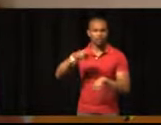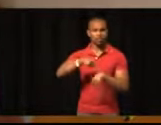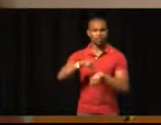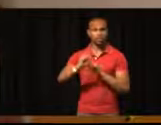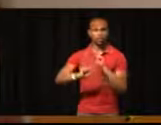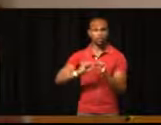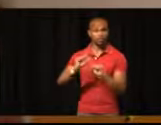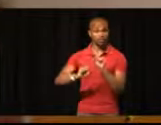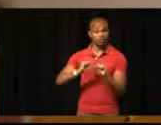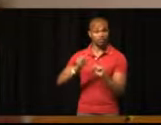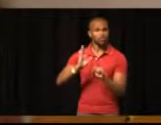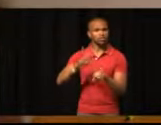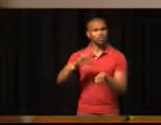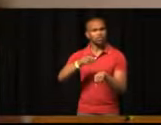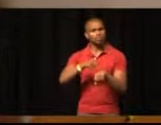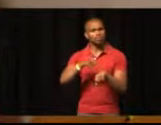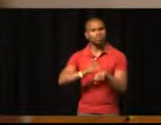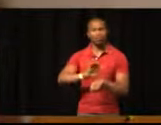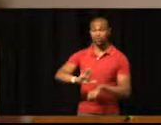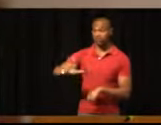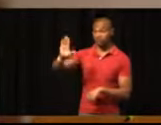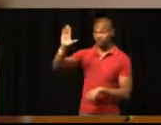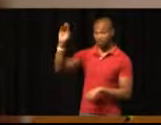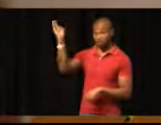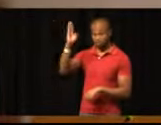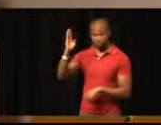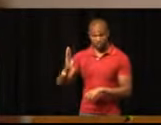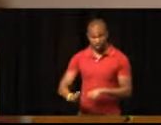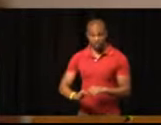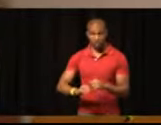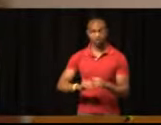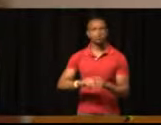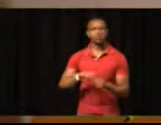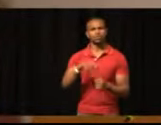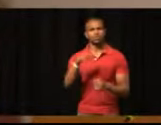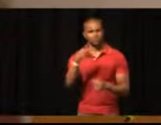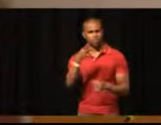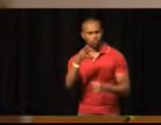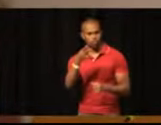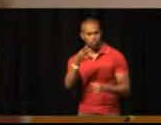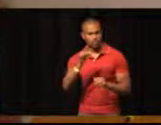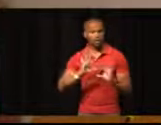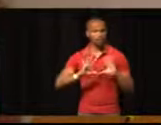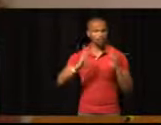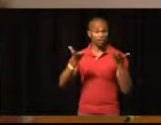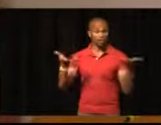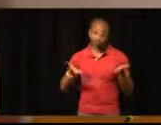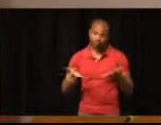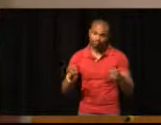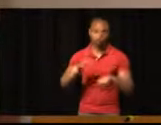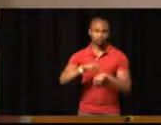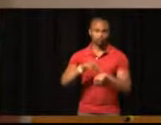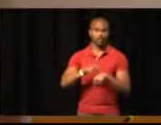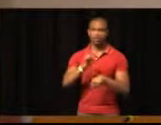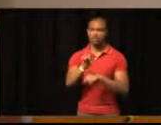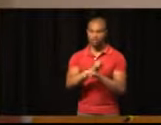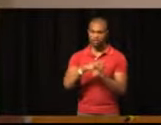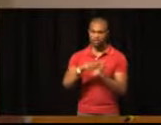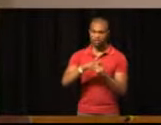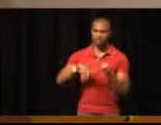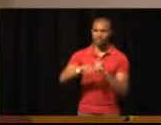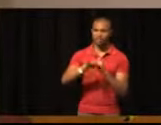desde el momento que fue la candidatura de Brasil para los dos mega eventos. Ese fue exactamente